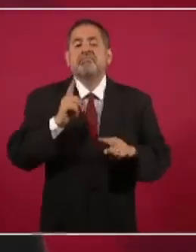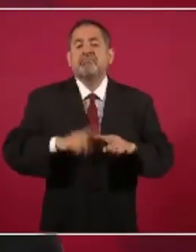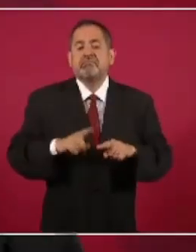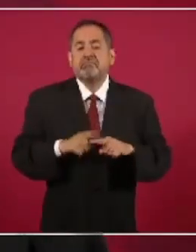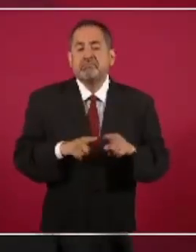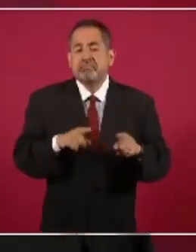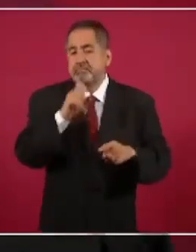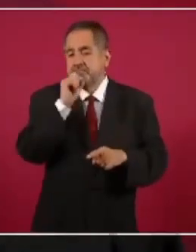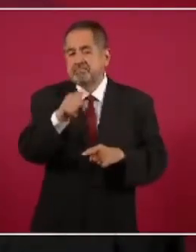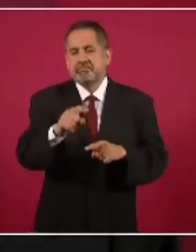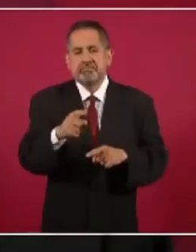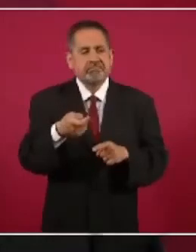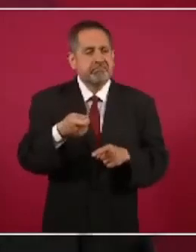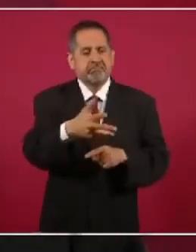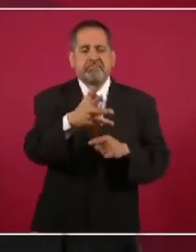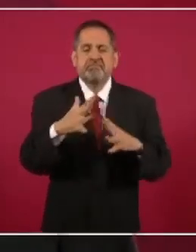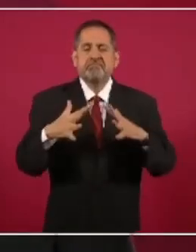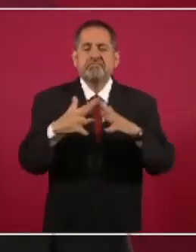a la guerra sucia